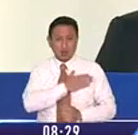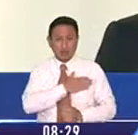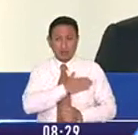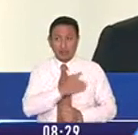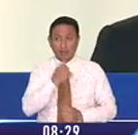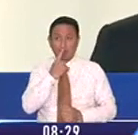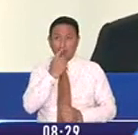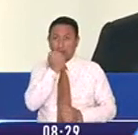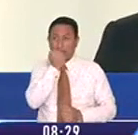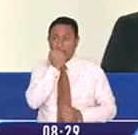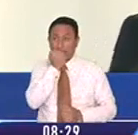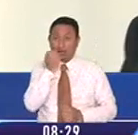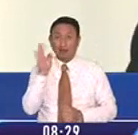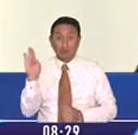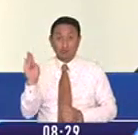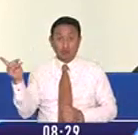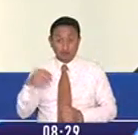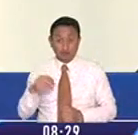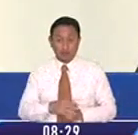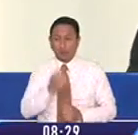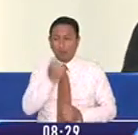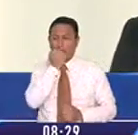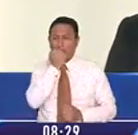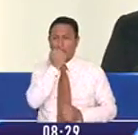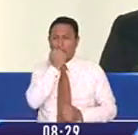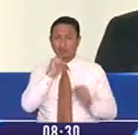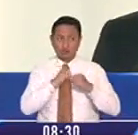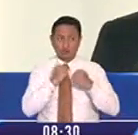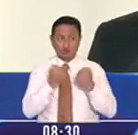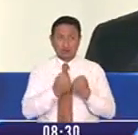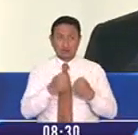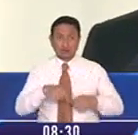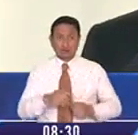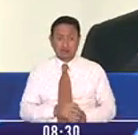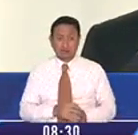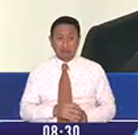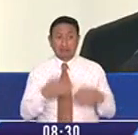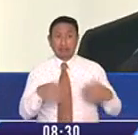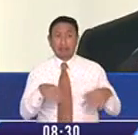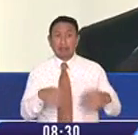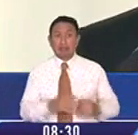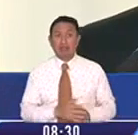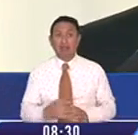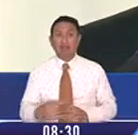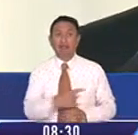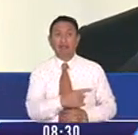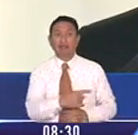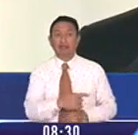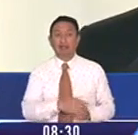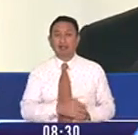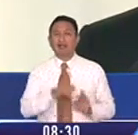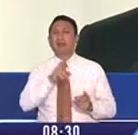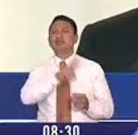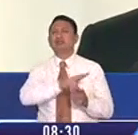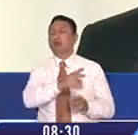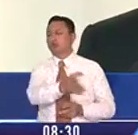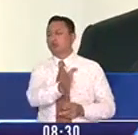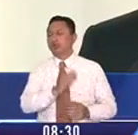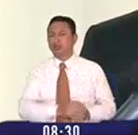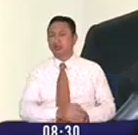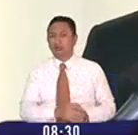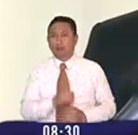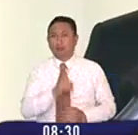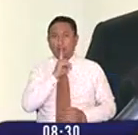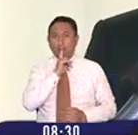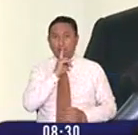ni a su pareja. Y también la sociedad estigmatiza. Ay, con relación con el tipo sexual. Y por eso no se ve.